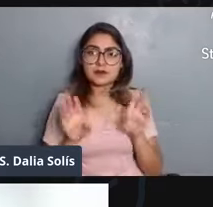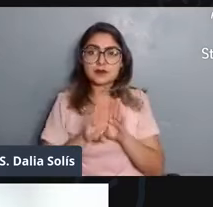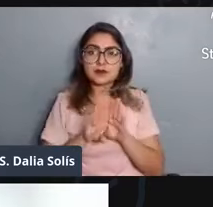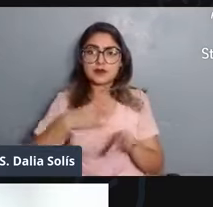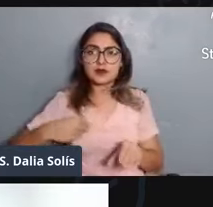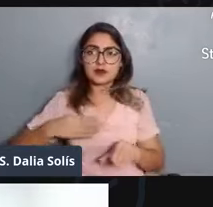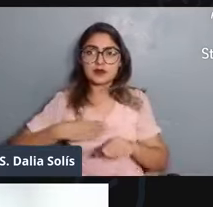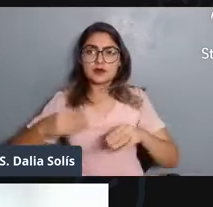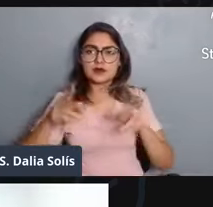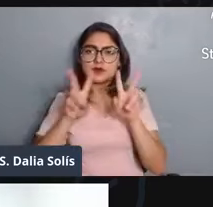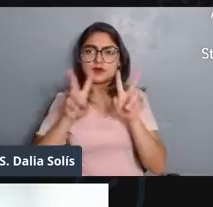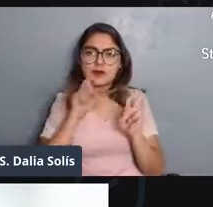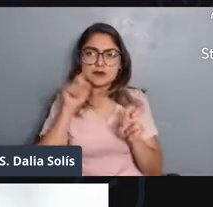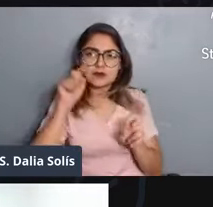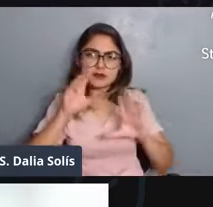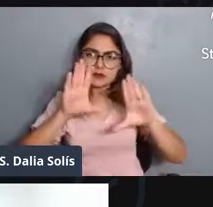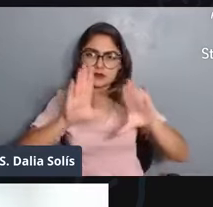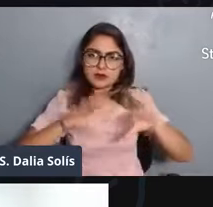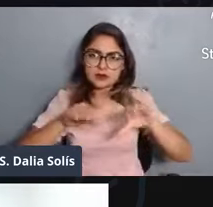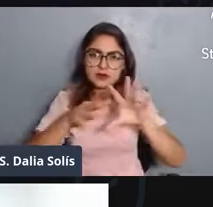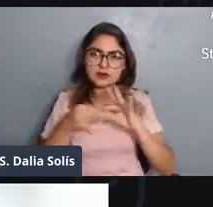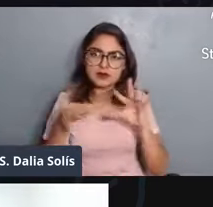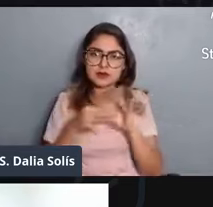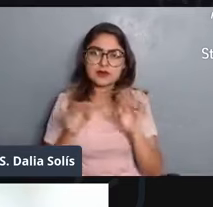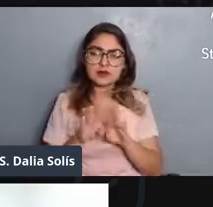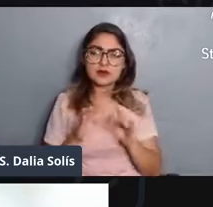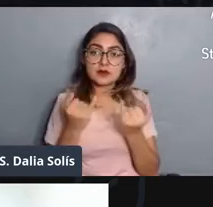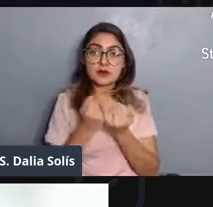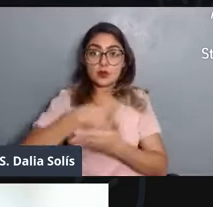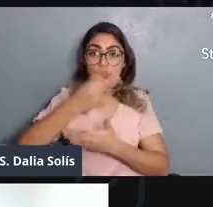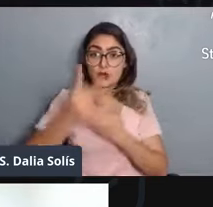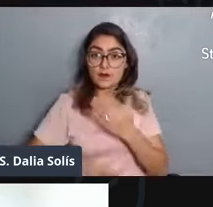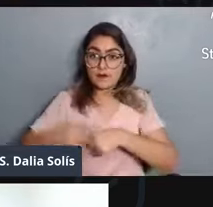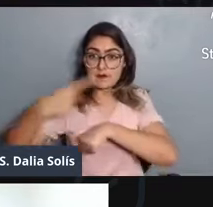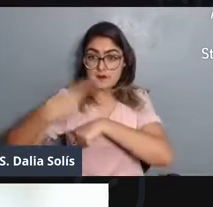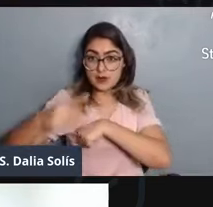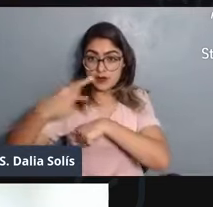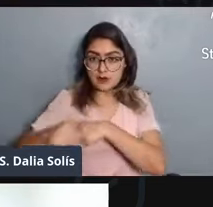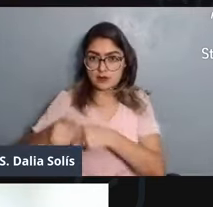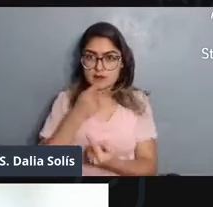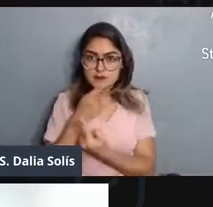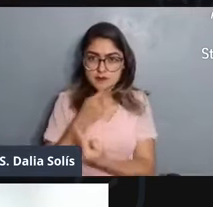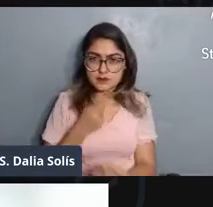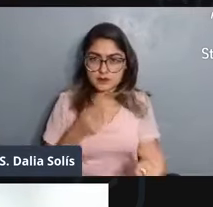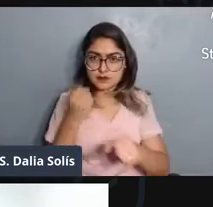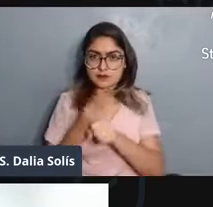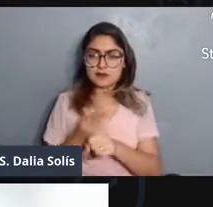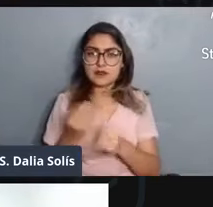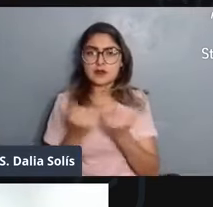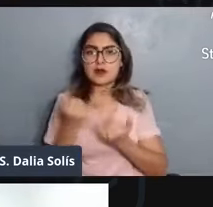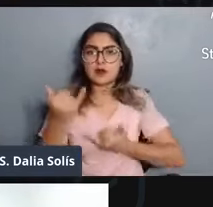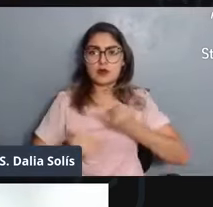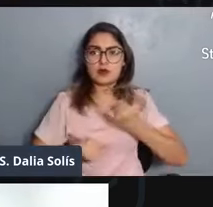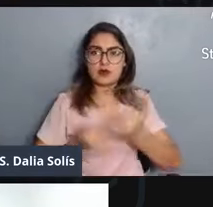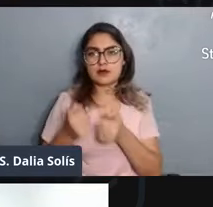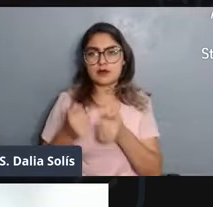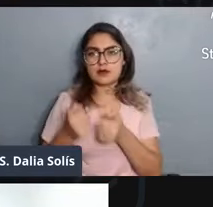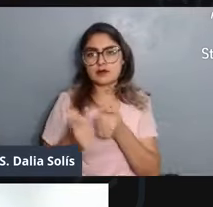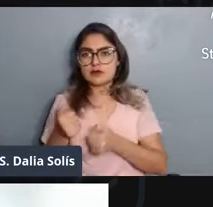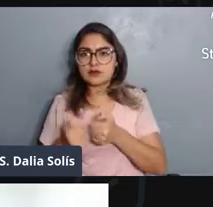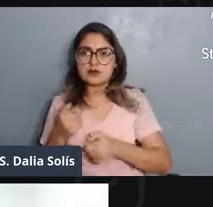correcto de los videojuegos y peligros en las redes. En el ámbito empresarial, ha participado en talleres sobre la prevención y atención al hostigamiento y acoso